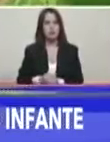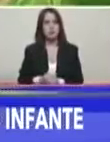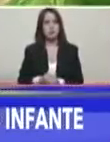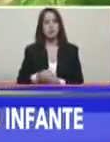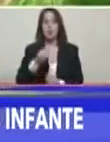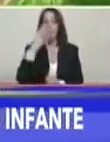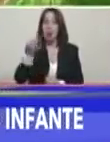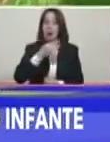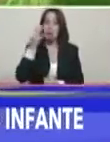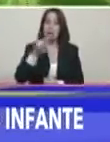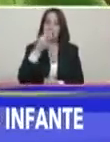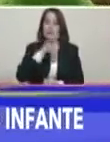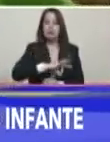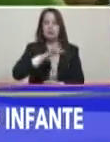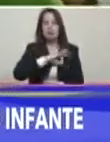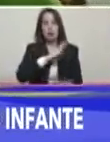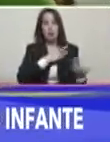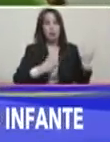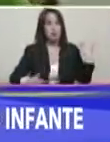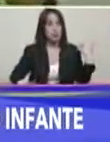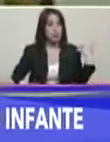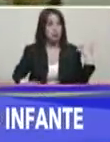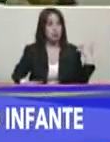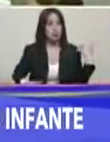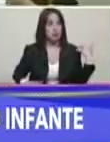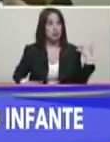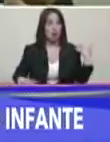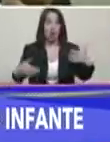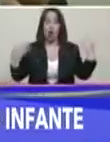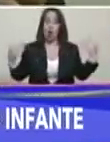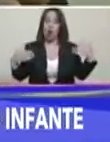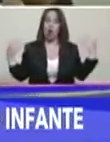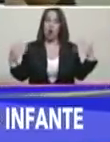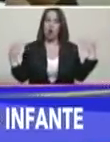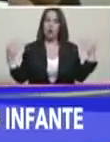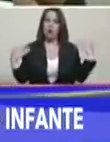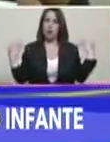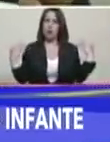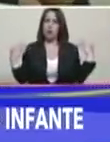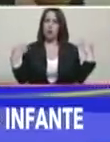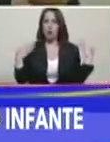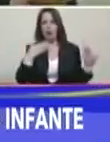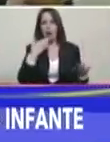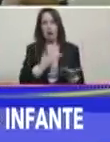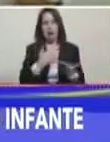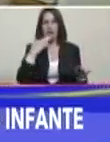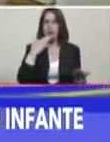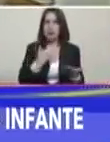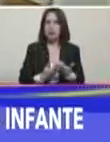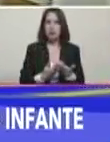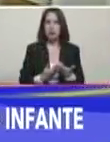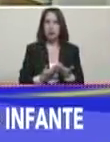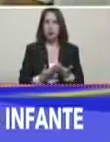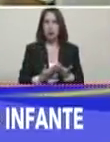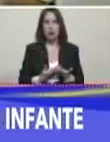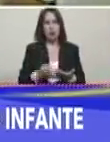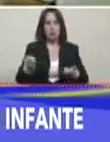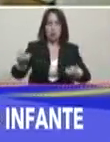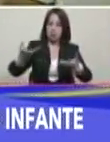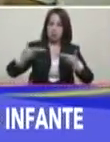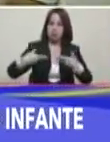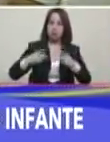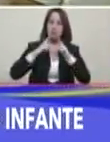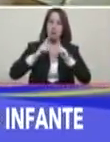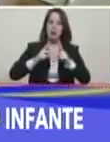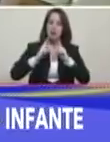Buenas tardes, señor presidente. Aquí contentos, agradecidos por este beneficio